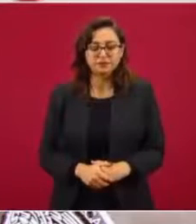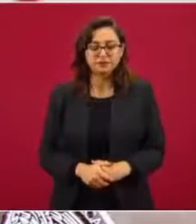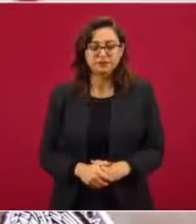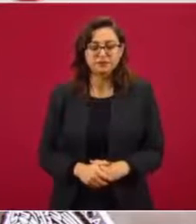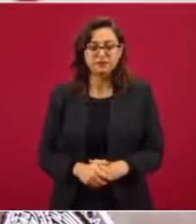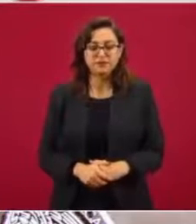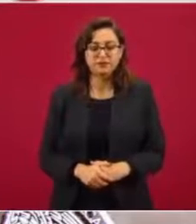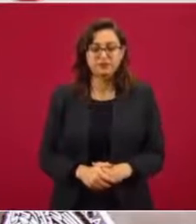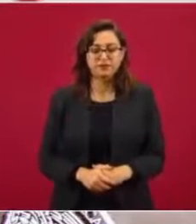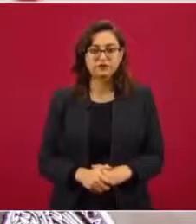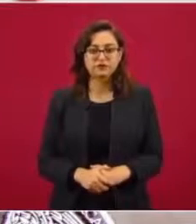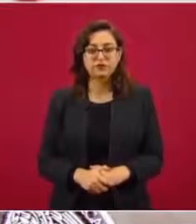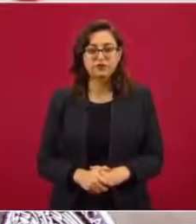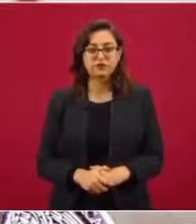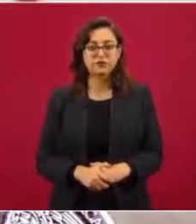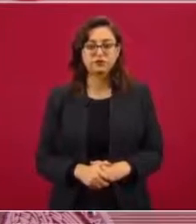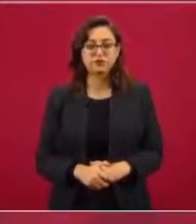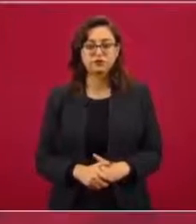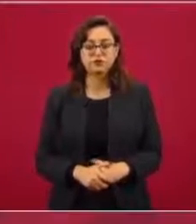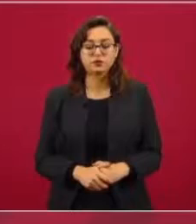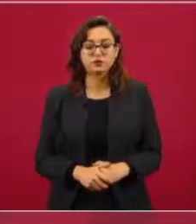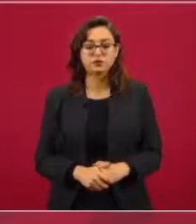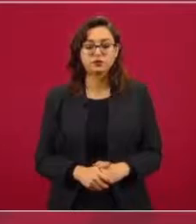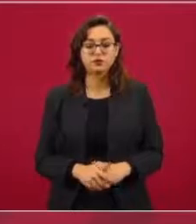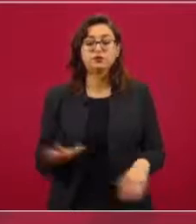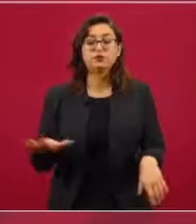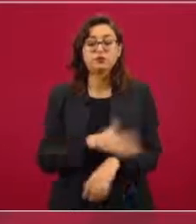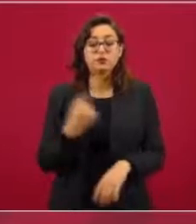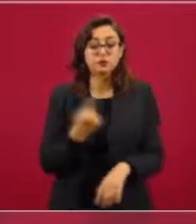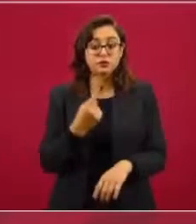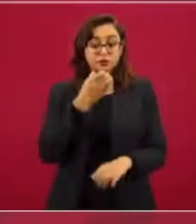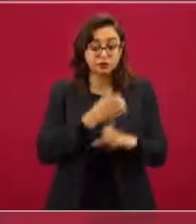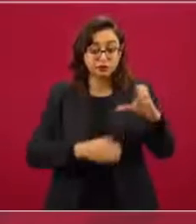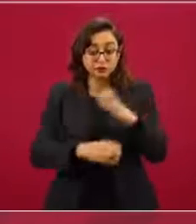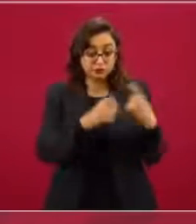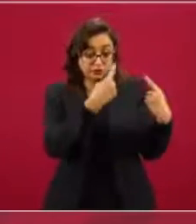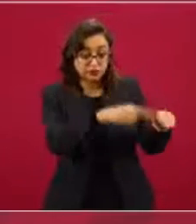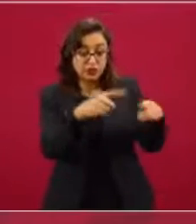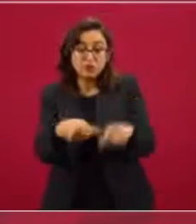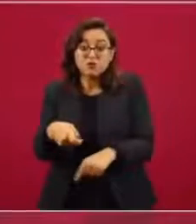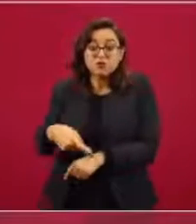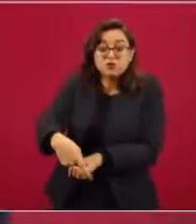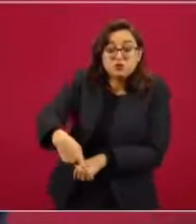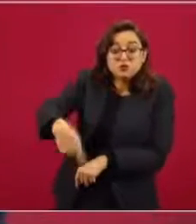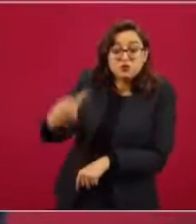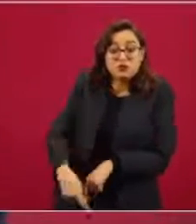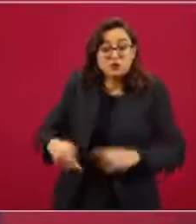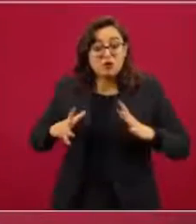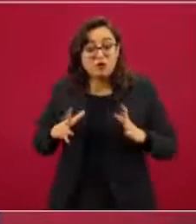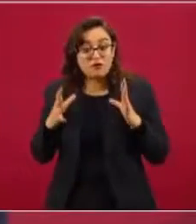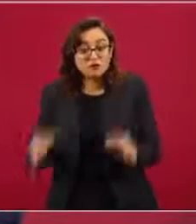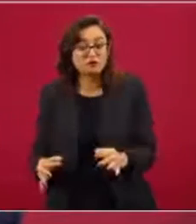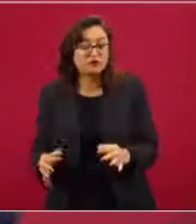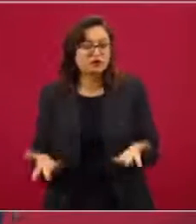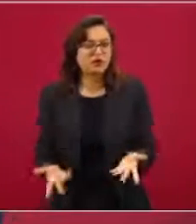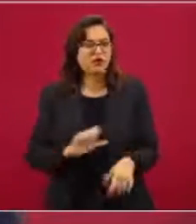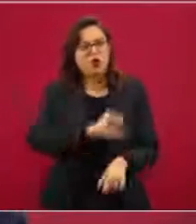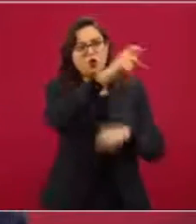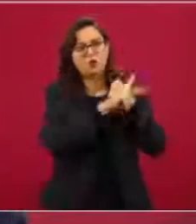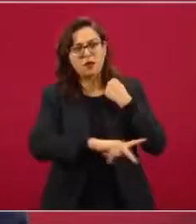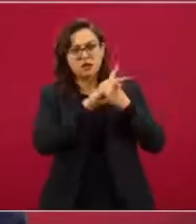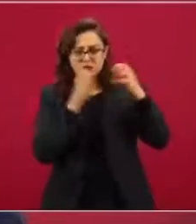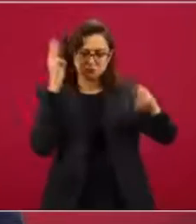porque son piezas originarias de los pueblos, y si están en museos del